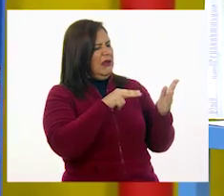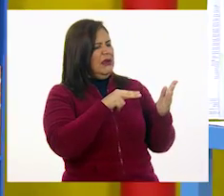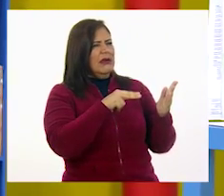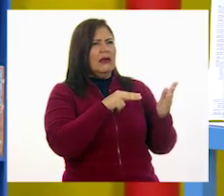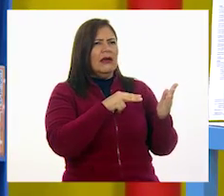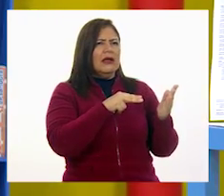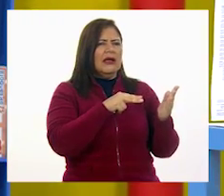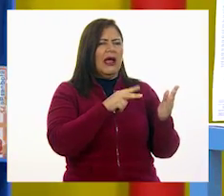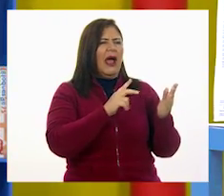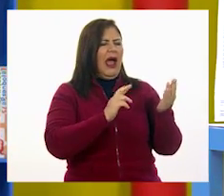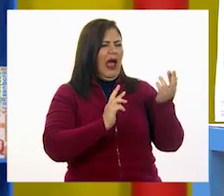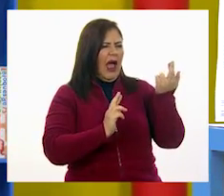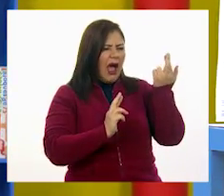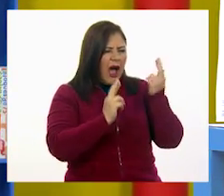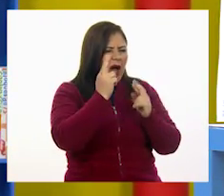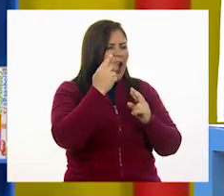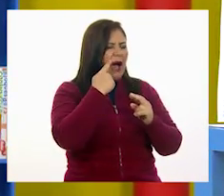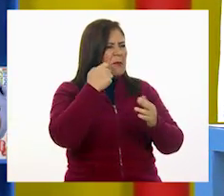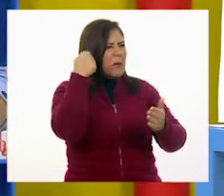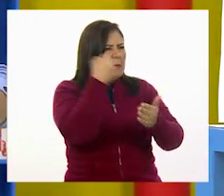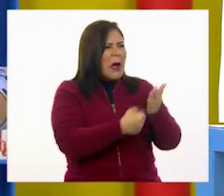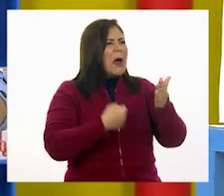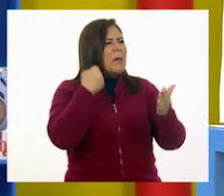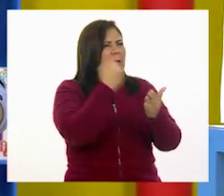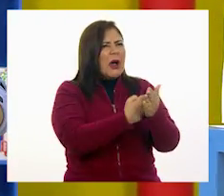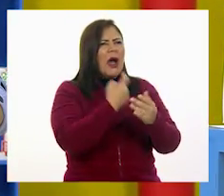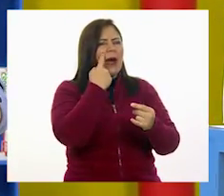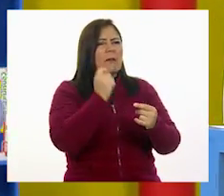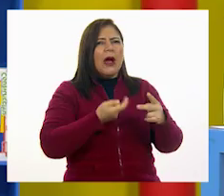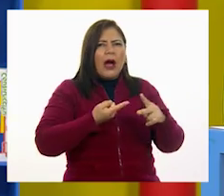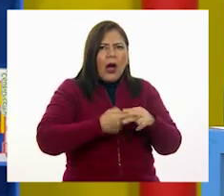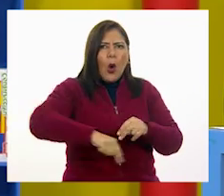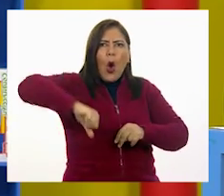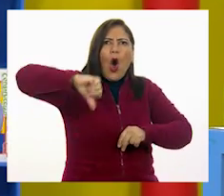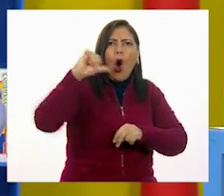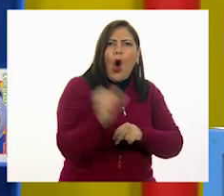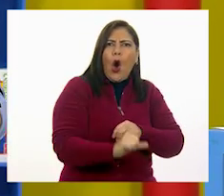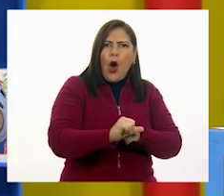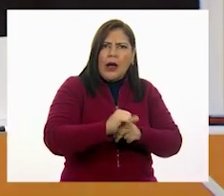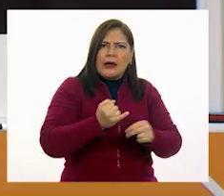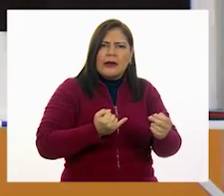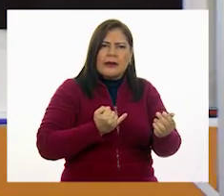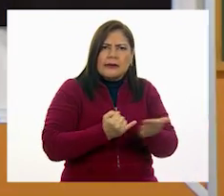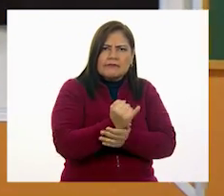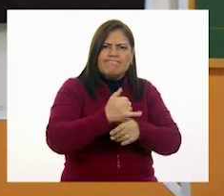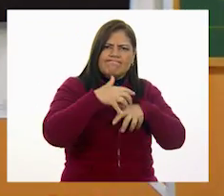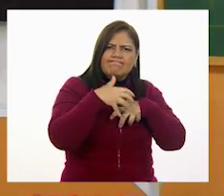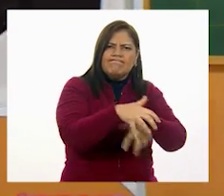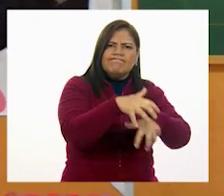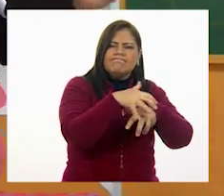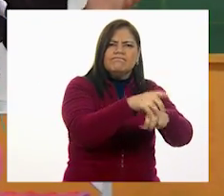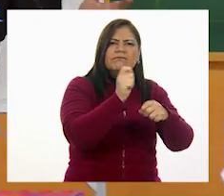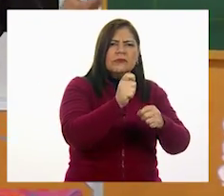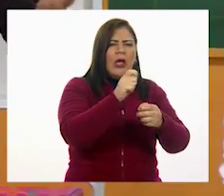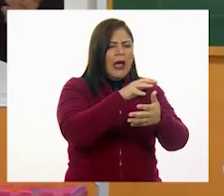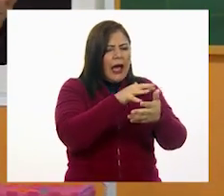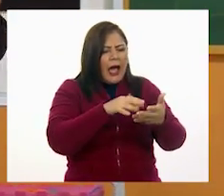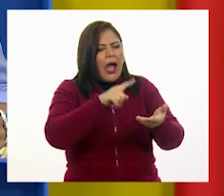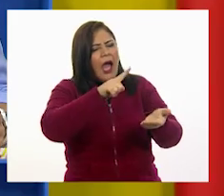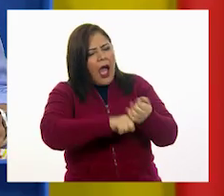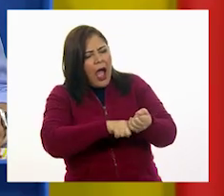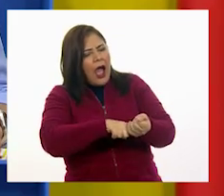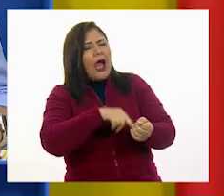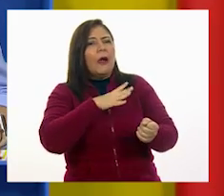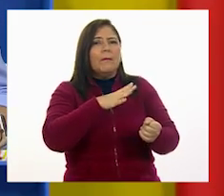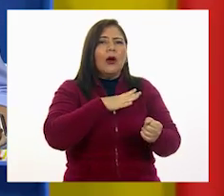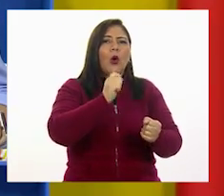a hacer? La protesta se inicia en la redacción a partir de hoy. Ve. En todos los escritos, ya sea impresos